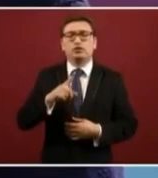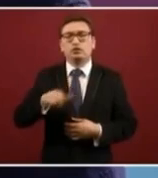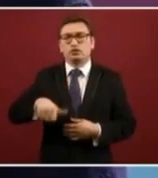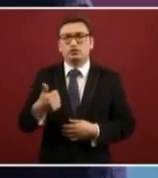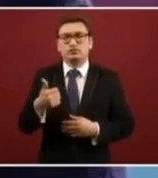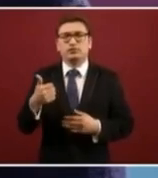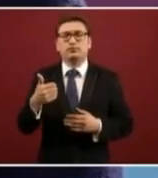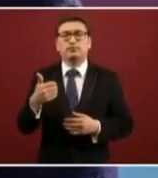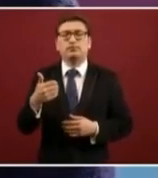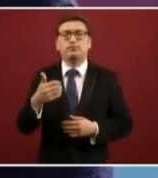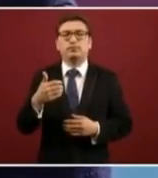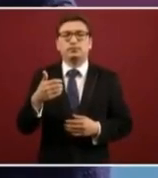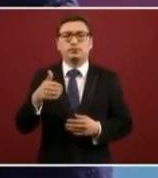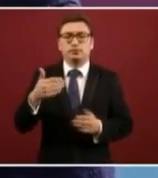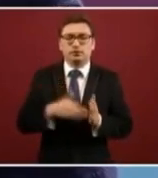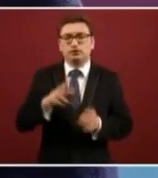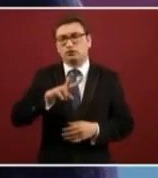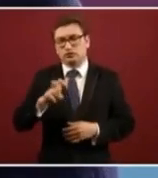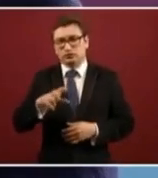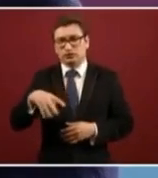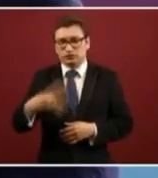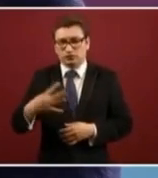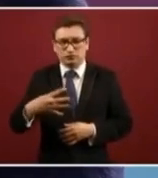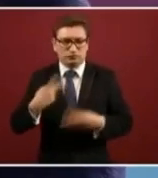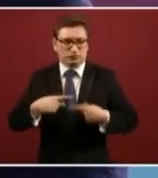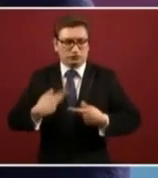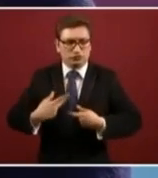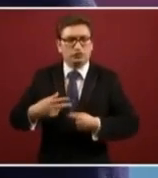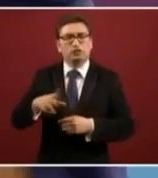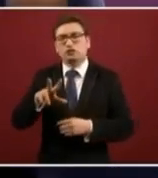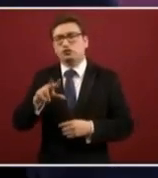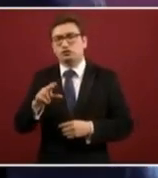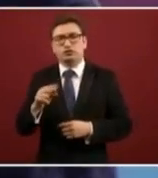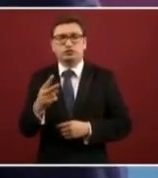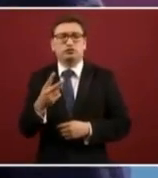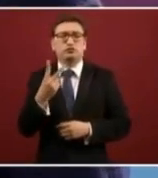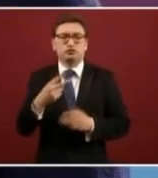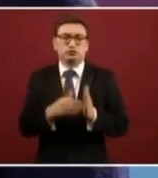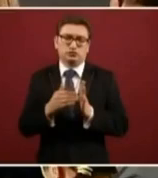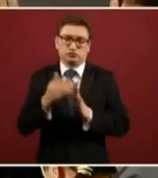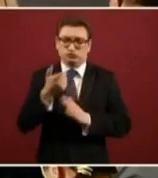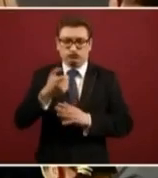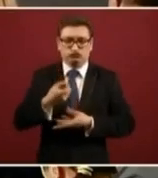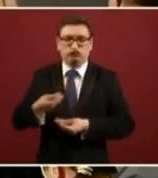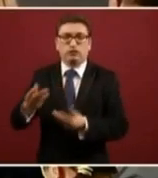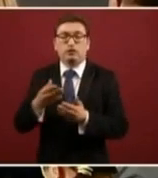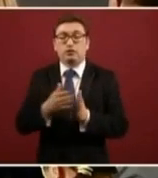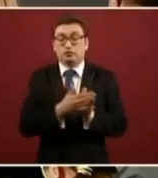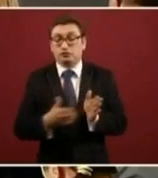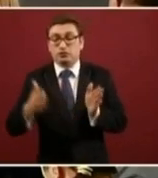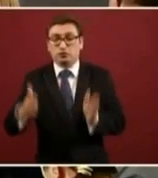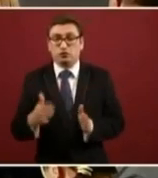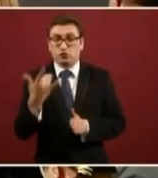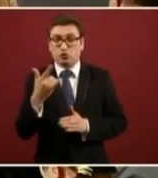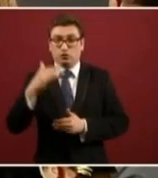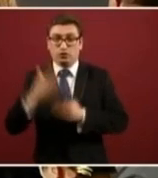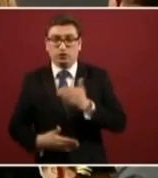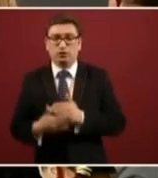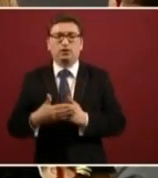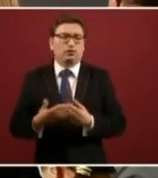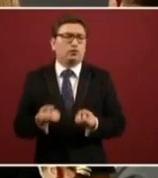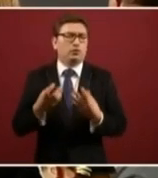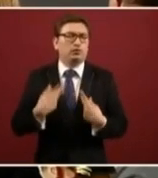11.214 productores con 82 millones de pesos. Al finalizar julio, estaremos